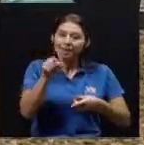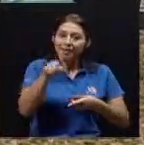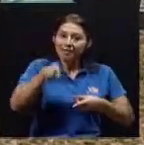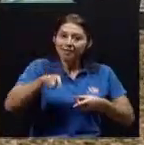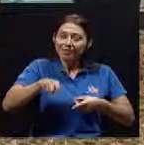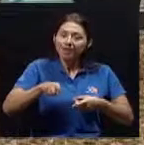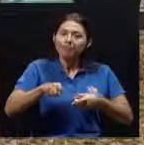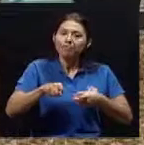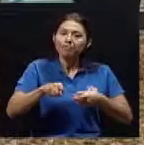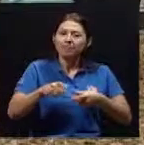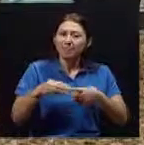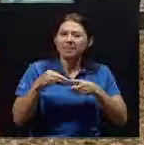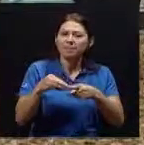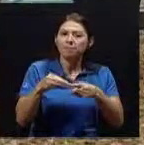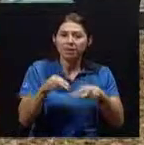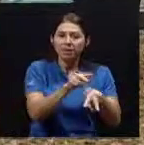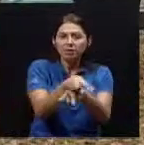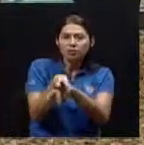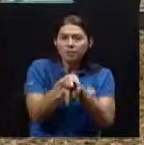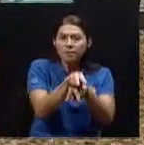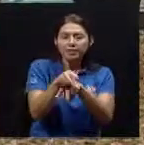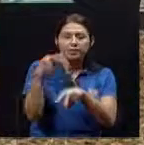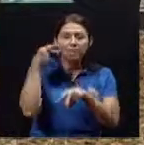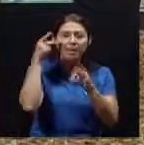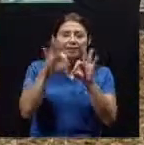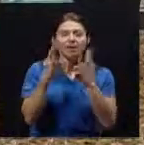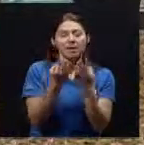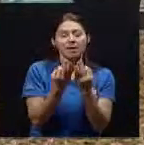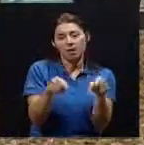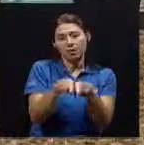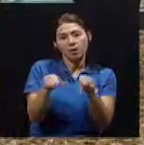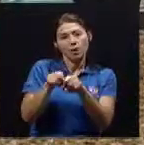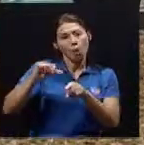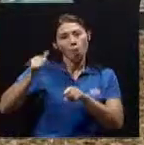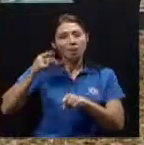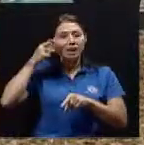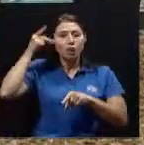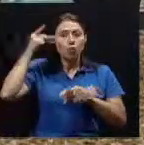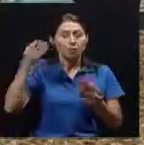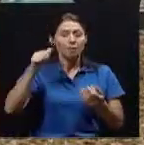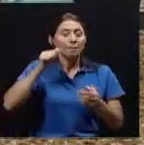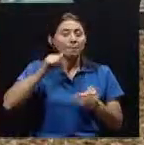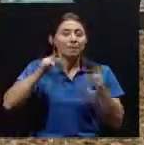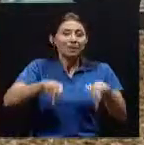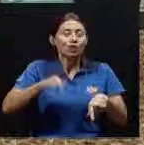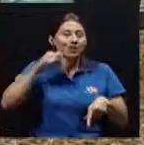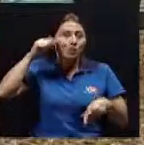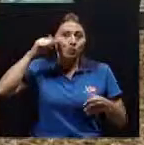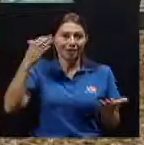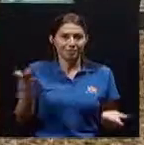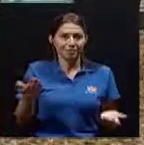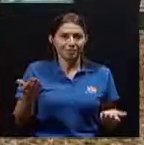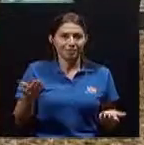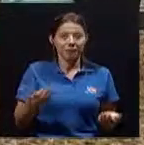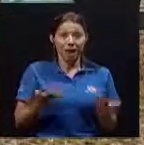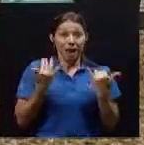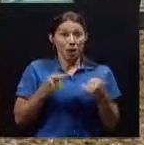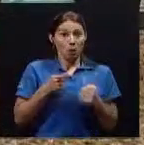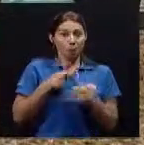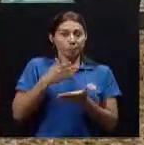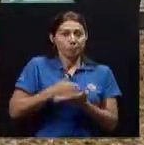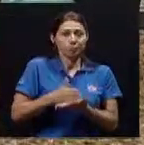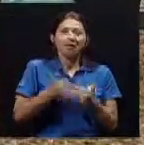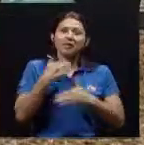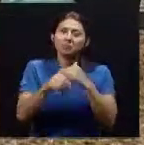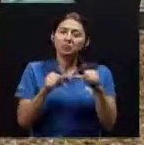decisiones y necesitan la supervisión, principalmente los padres de familia, pero también de otros adultos, ¿no es cierto? Vamos a realizar una primera pausa